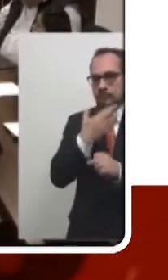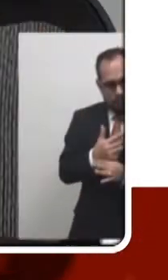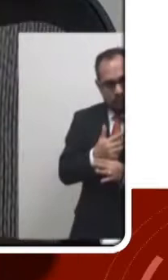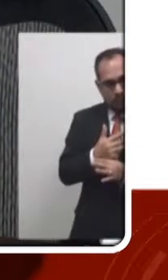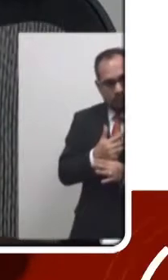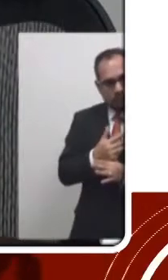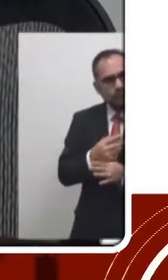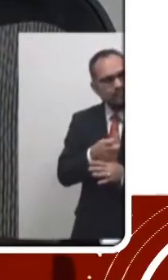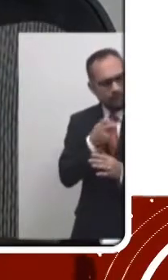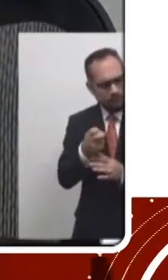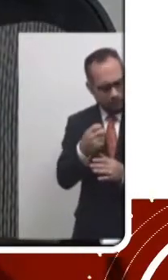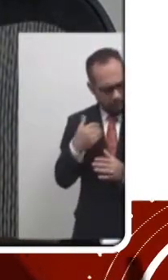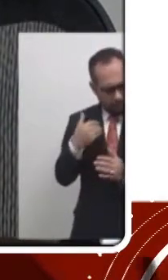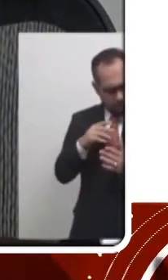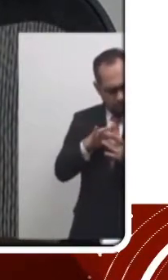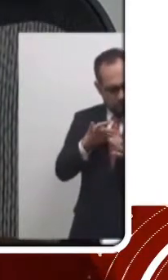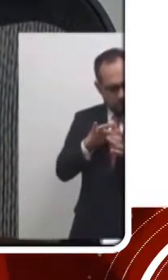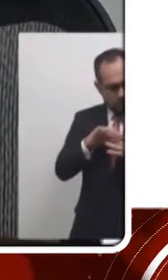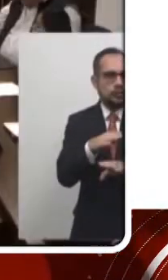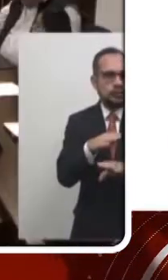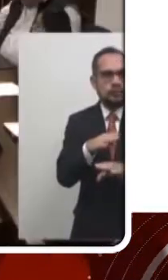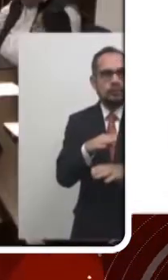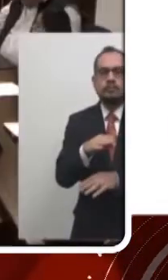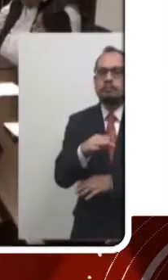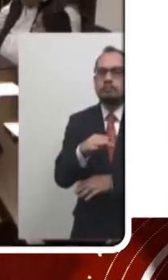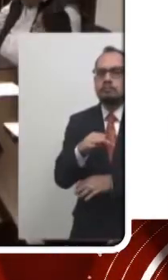moral, objetos en la zona bucal, anal o